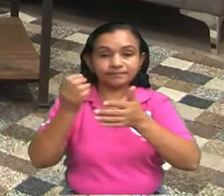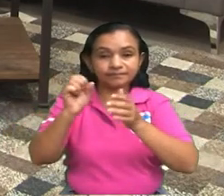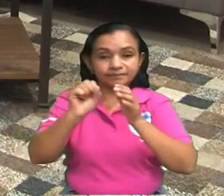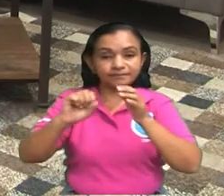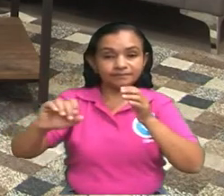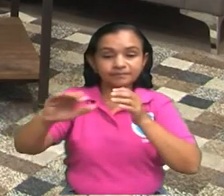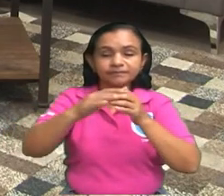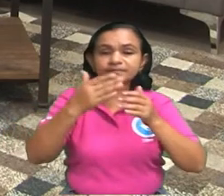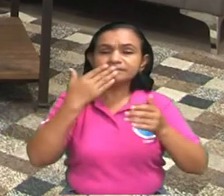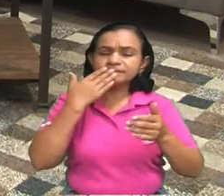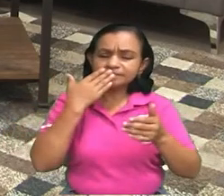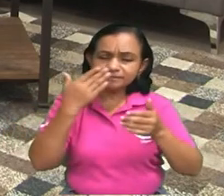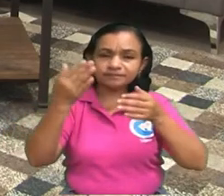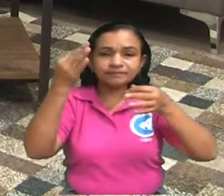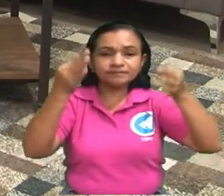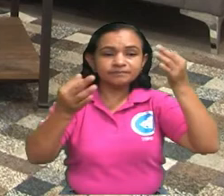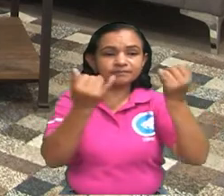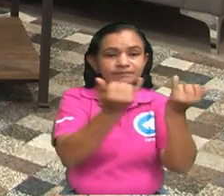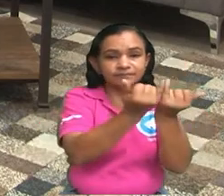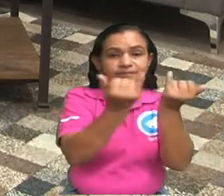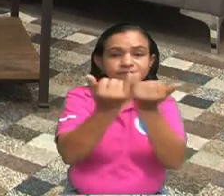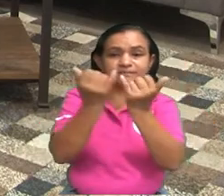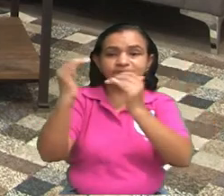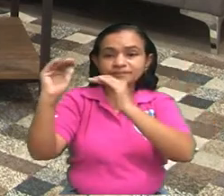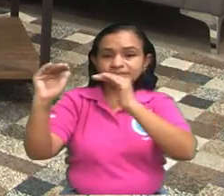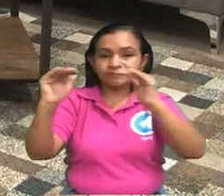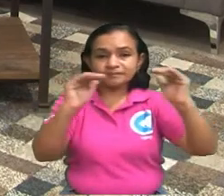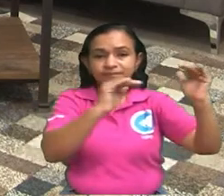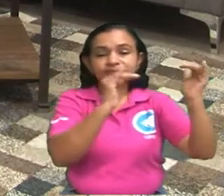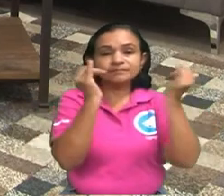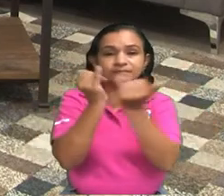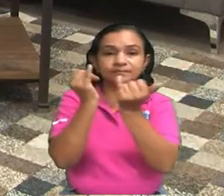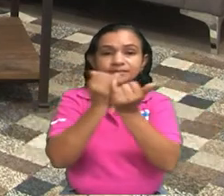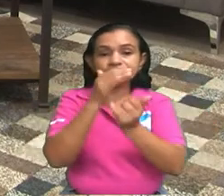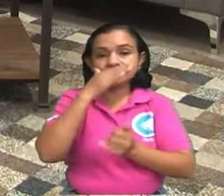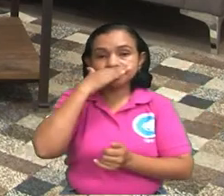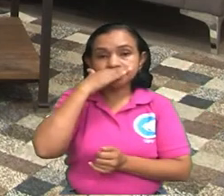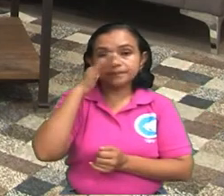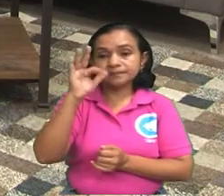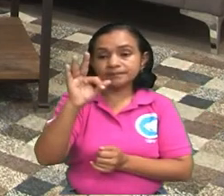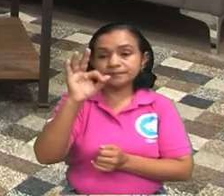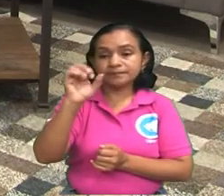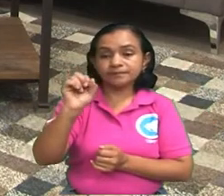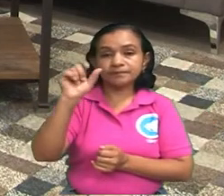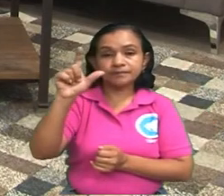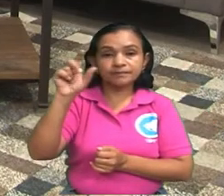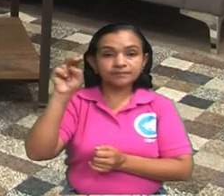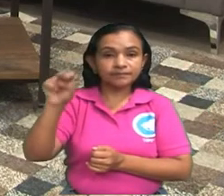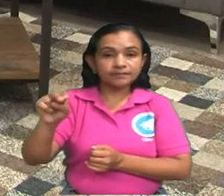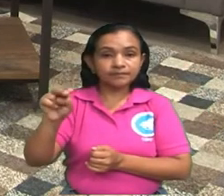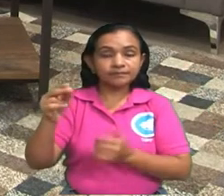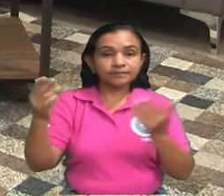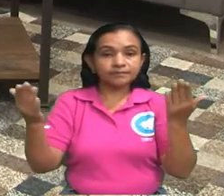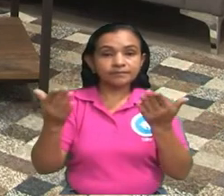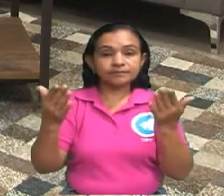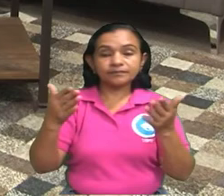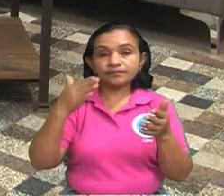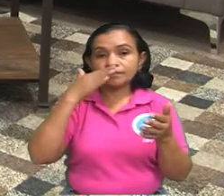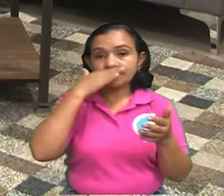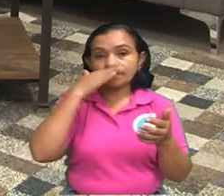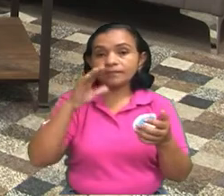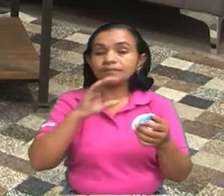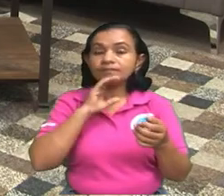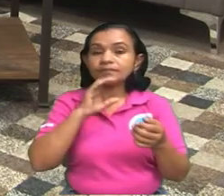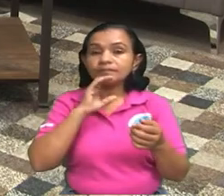más justa, más equitativa, que desde el Frente Sandinista de Liberación Nacional y desde la Revolución